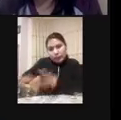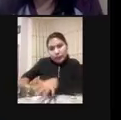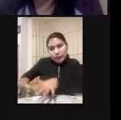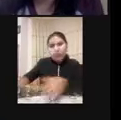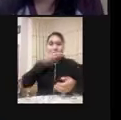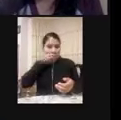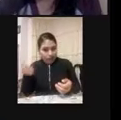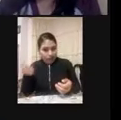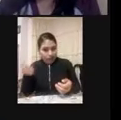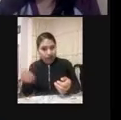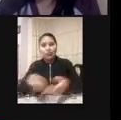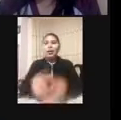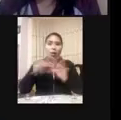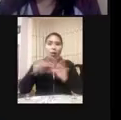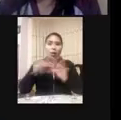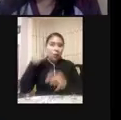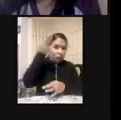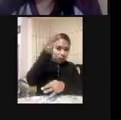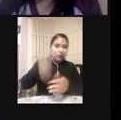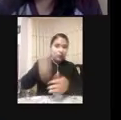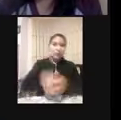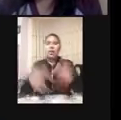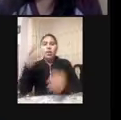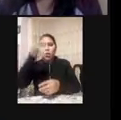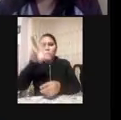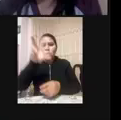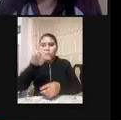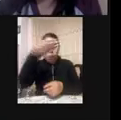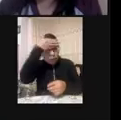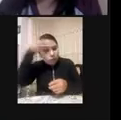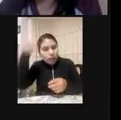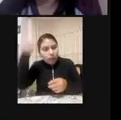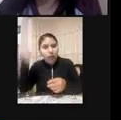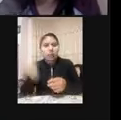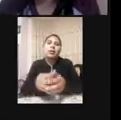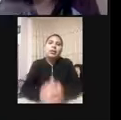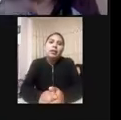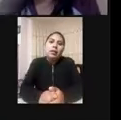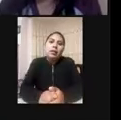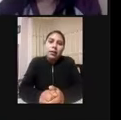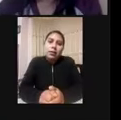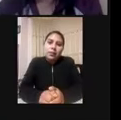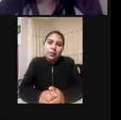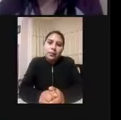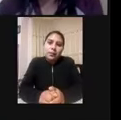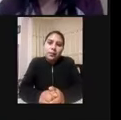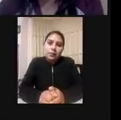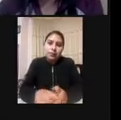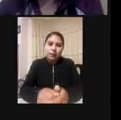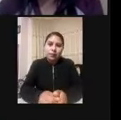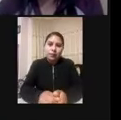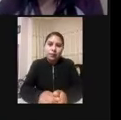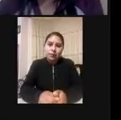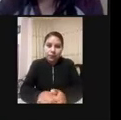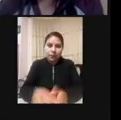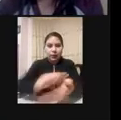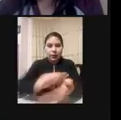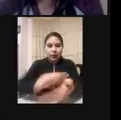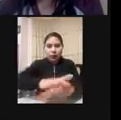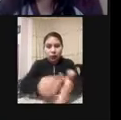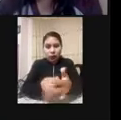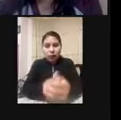No olvidemos que es importante que Margarita, en todo este proceso que vamos a tener, tenga